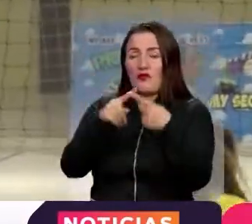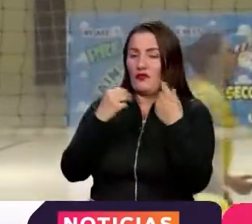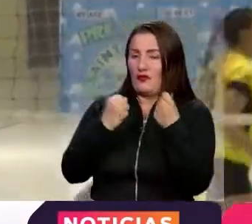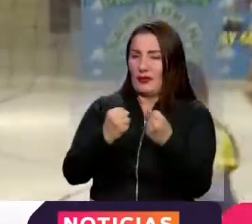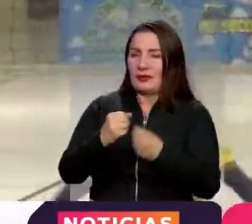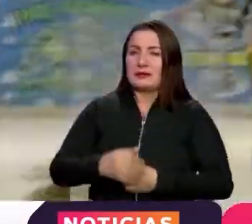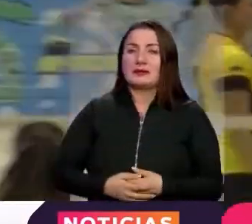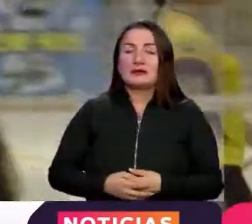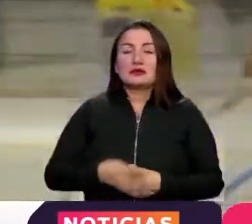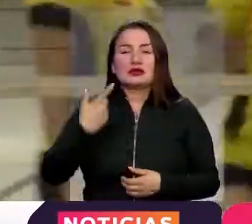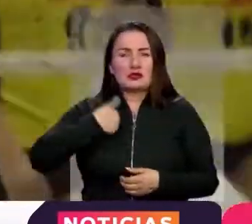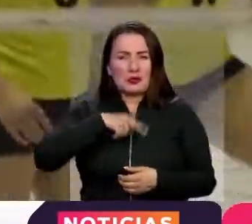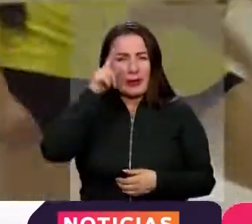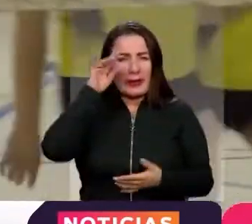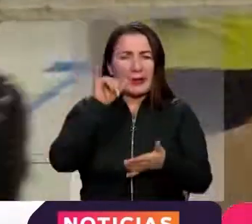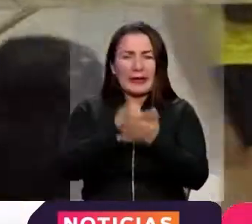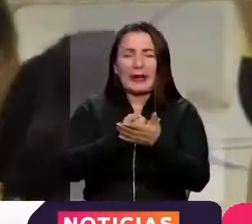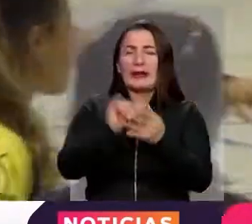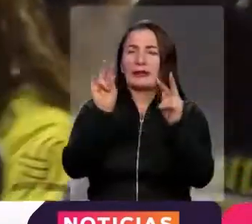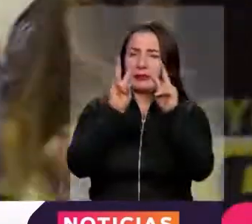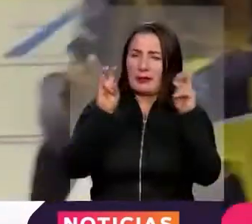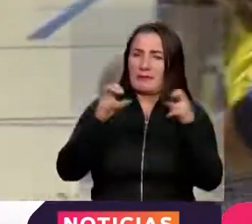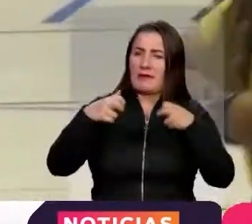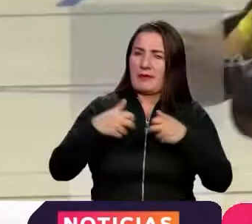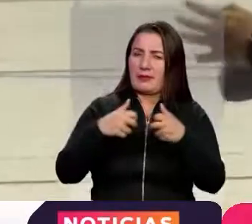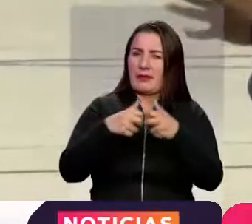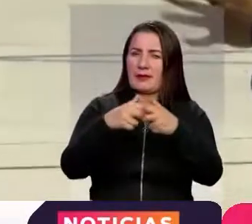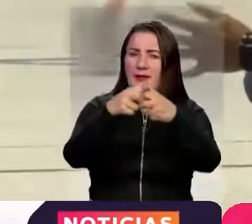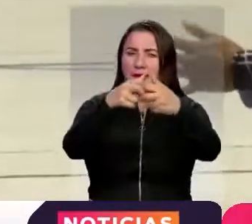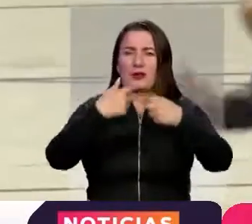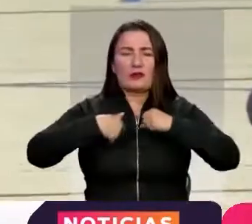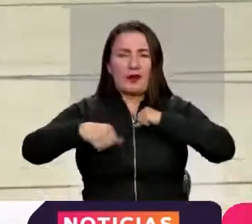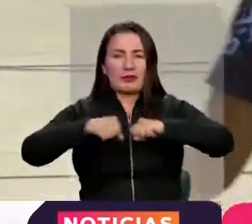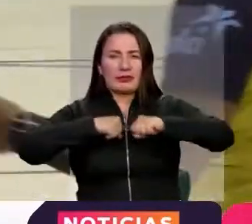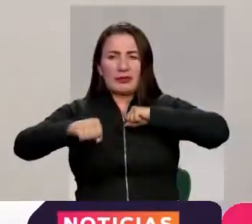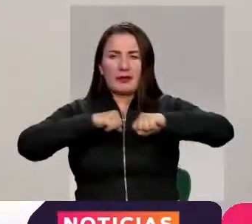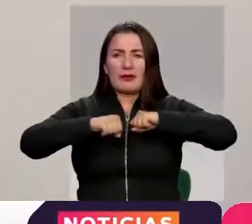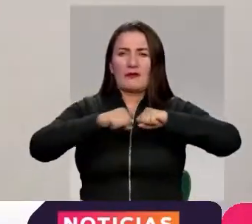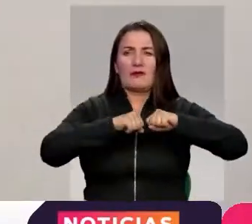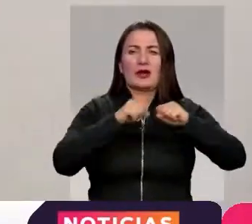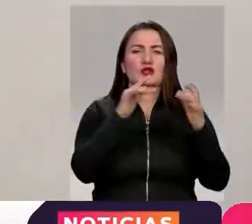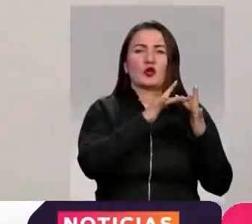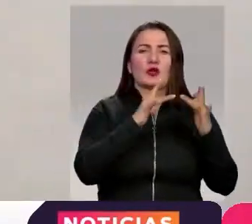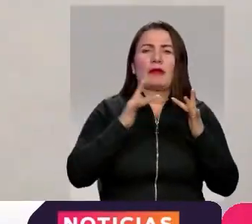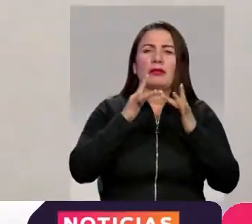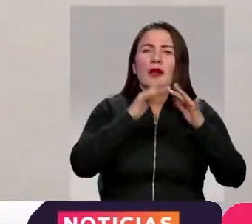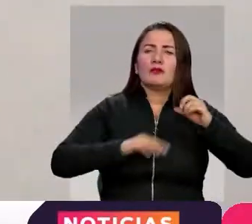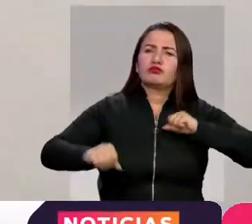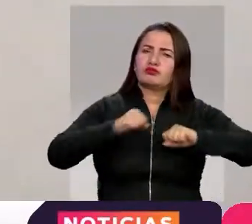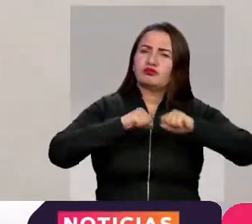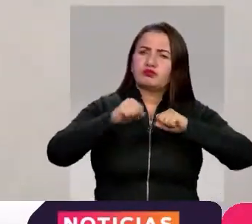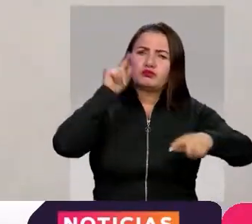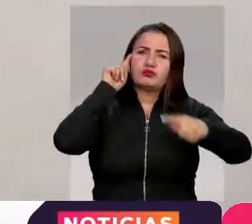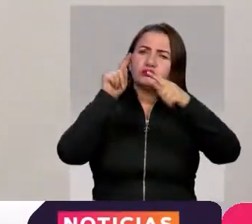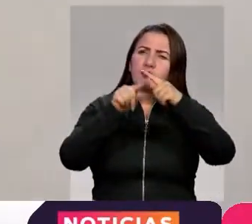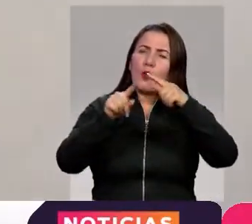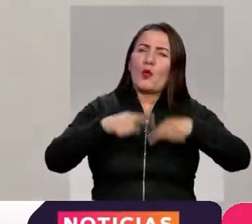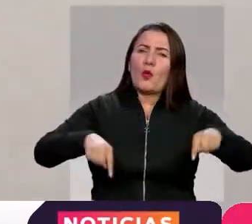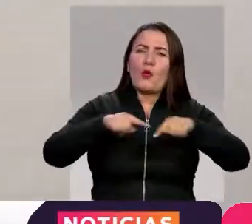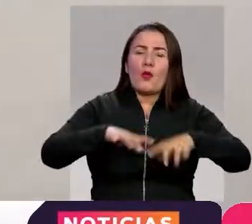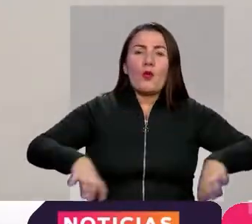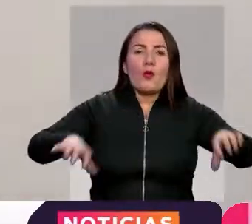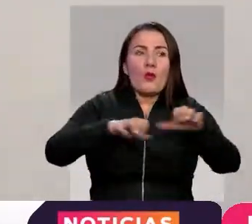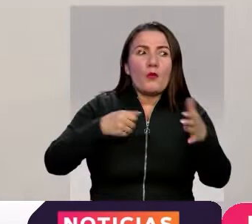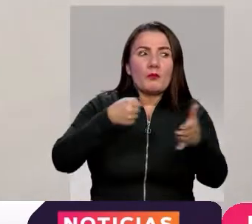fortaleza. Yo creo que el tema de la energía, estar todas activas, estar todas conectadas, enfocadas en que si pasa